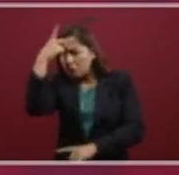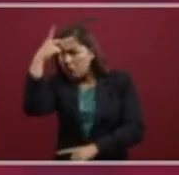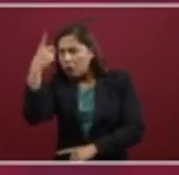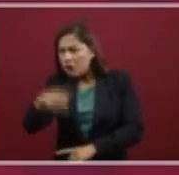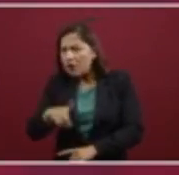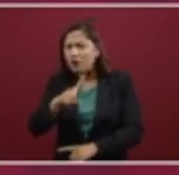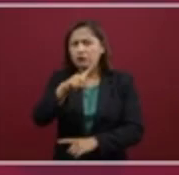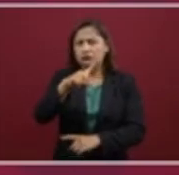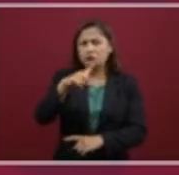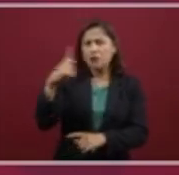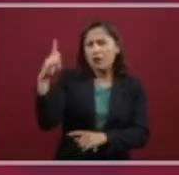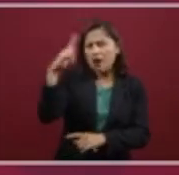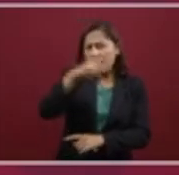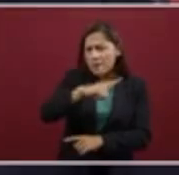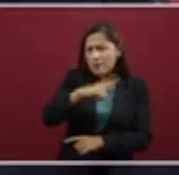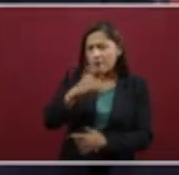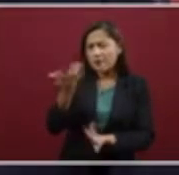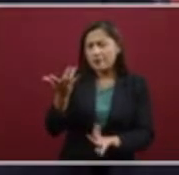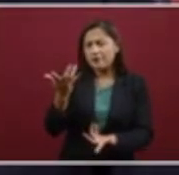avión,